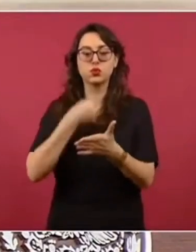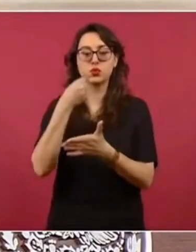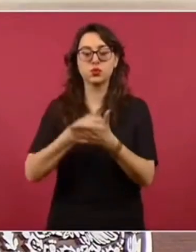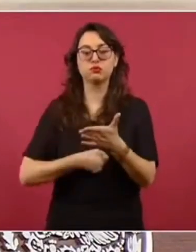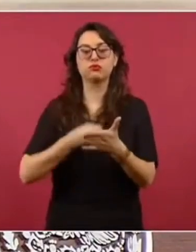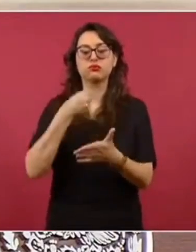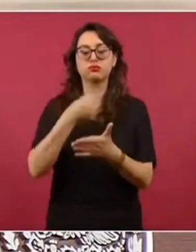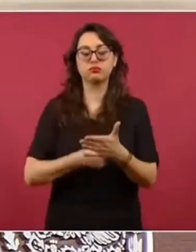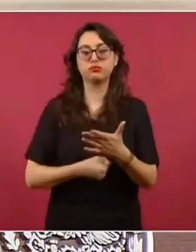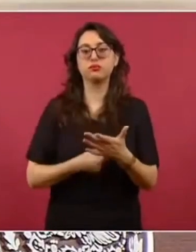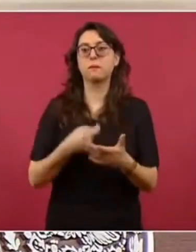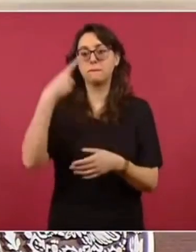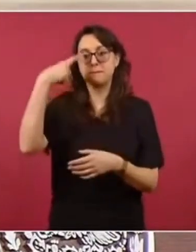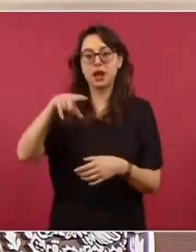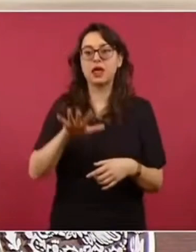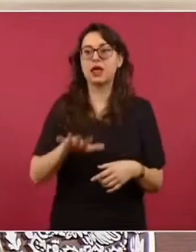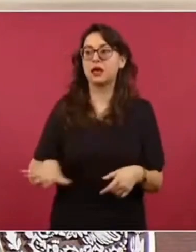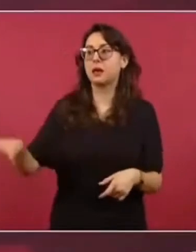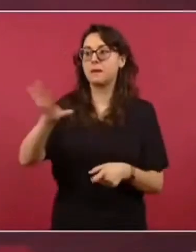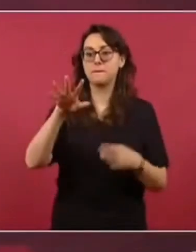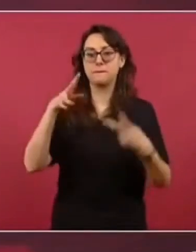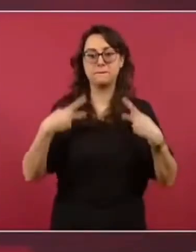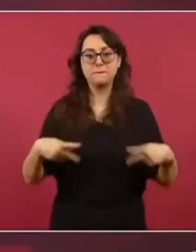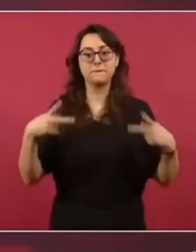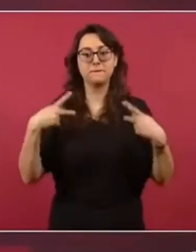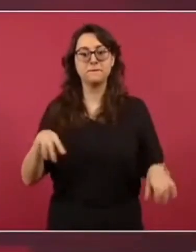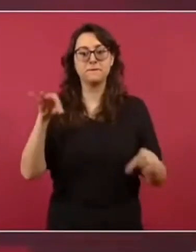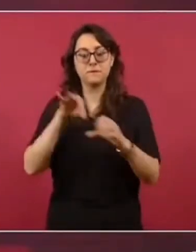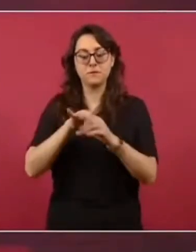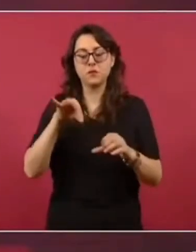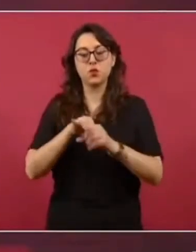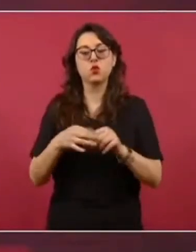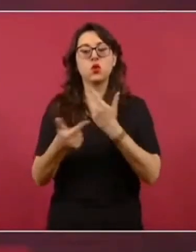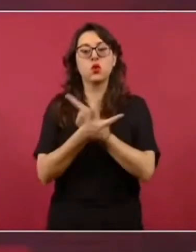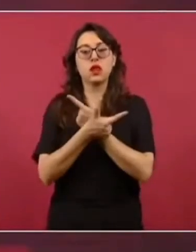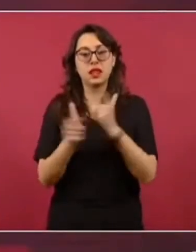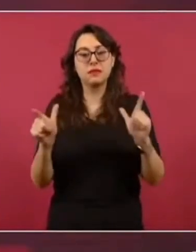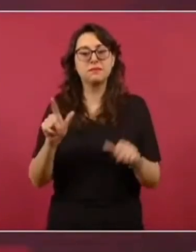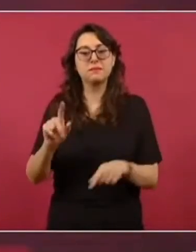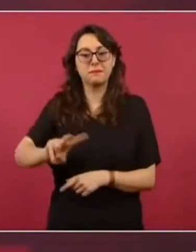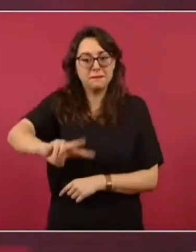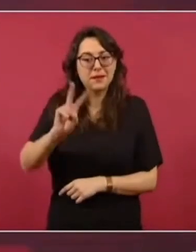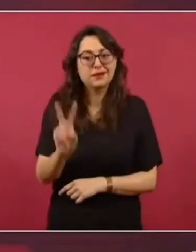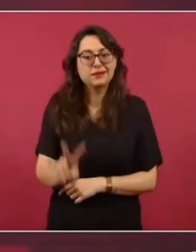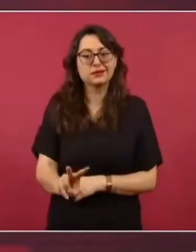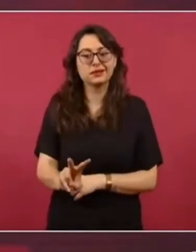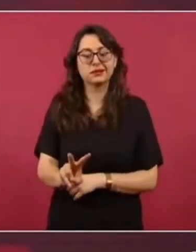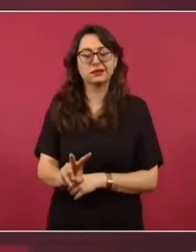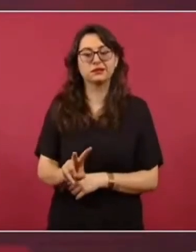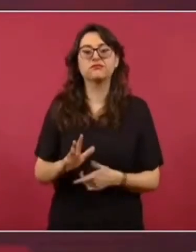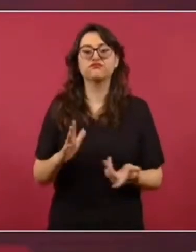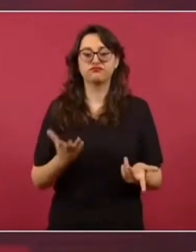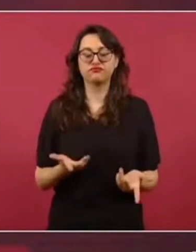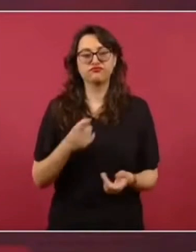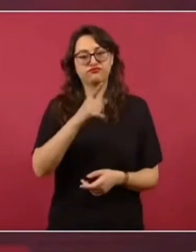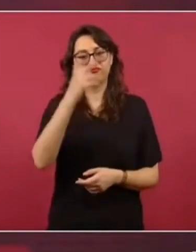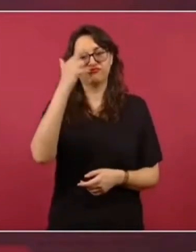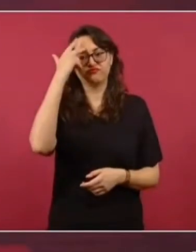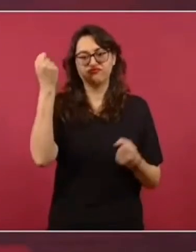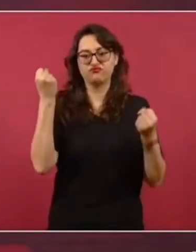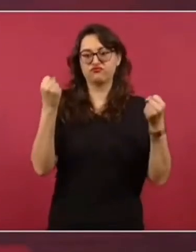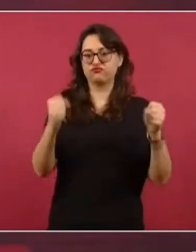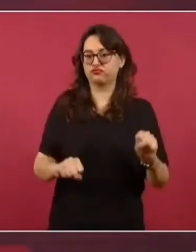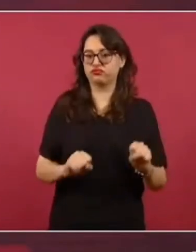la democracia de manera directa en contra de la